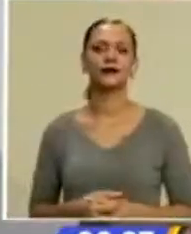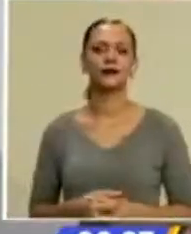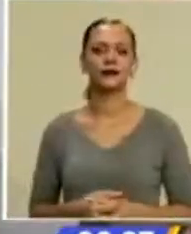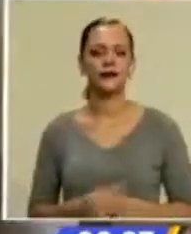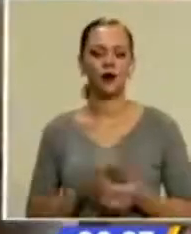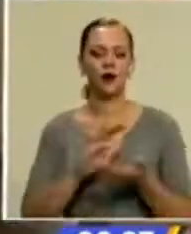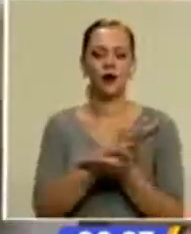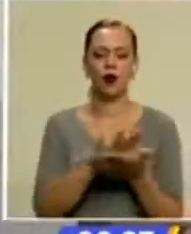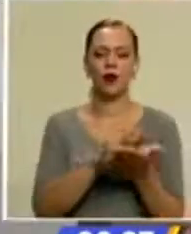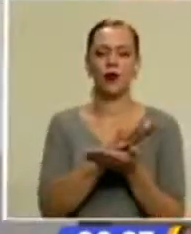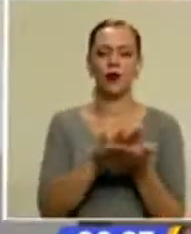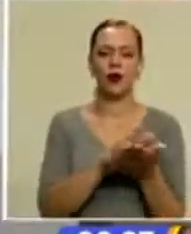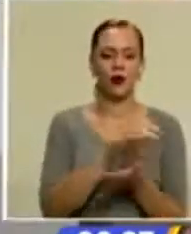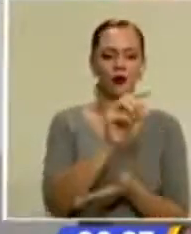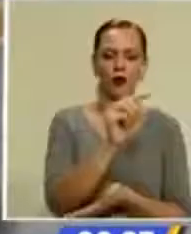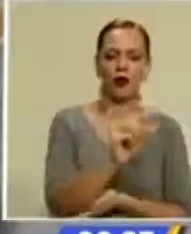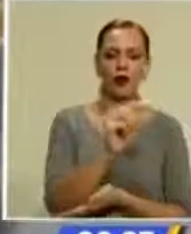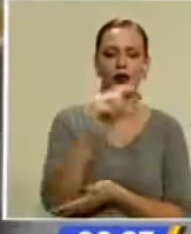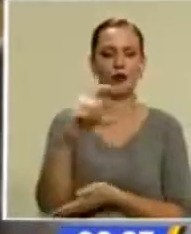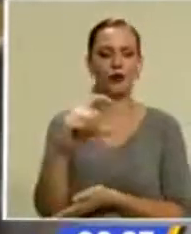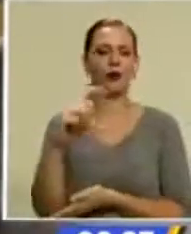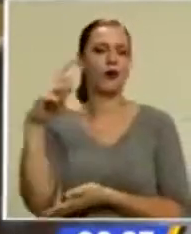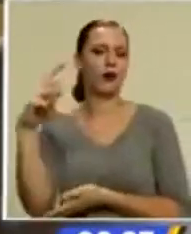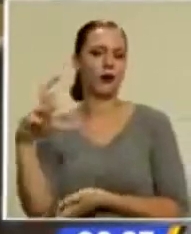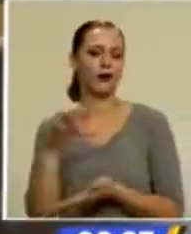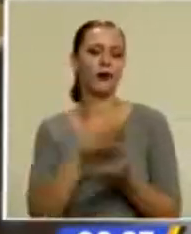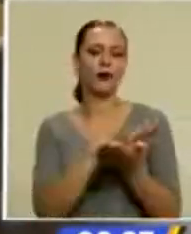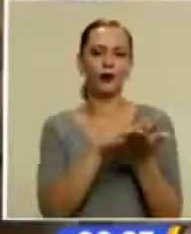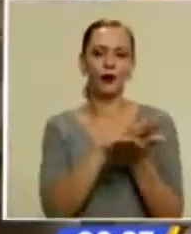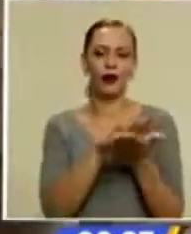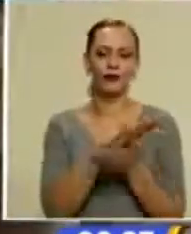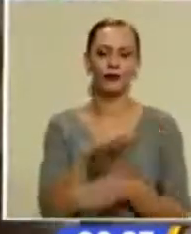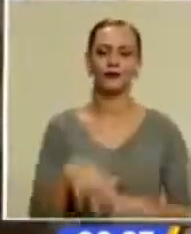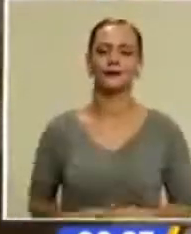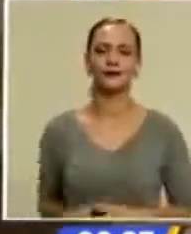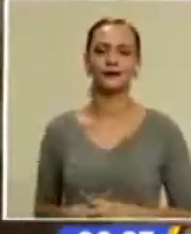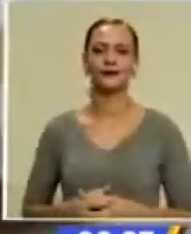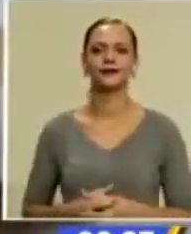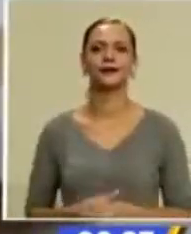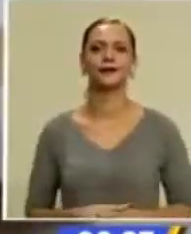¡Bolita! ¡Bola, bolota, bolita! ¡Bola, bolota!